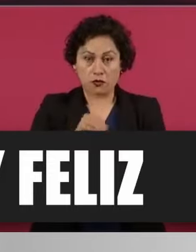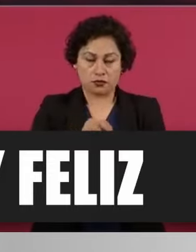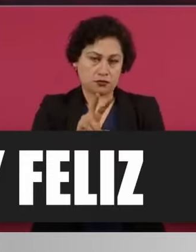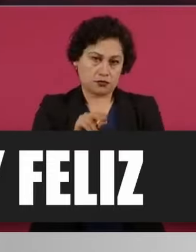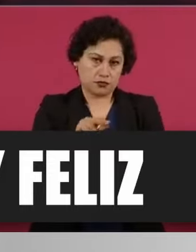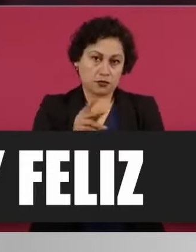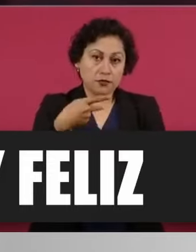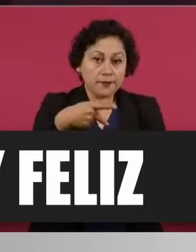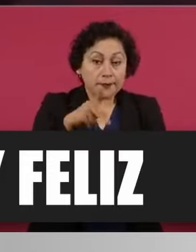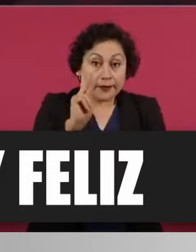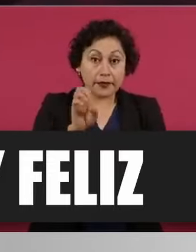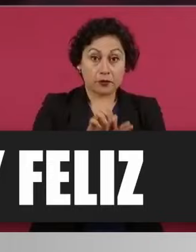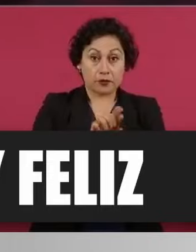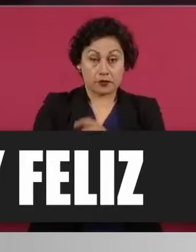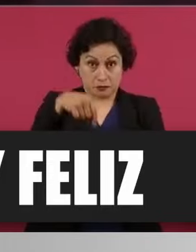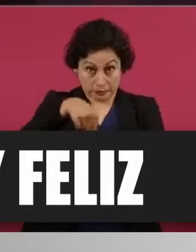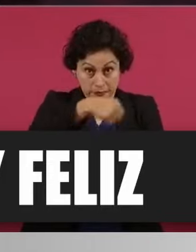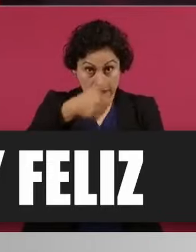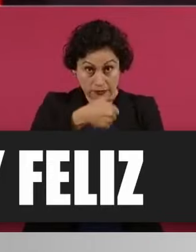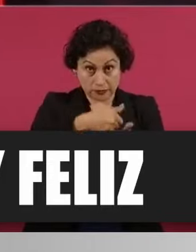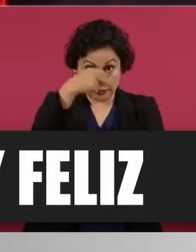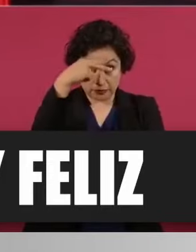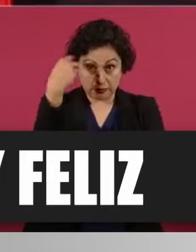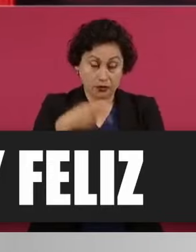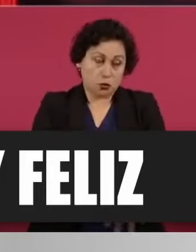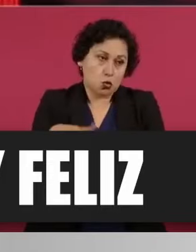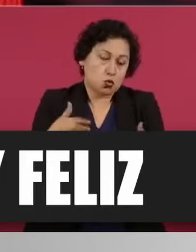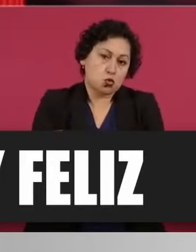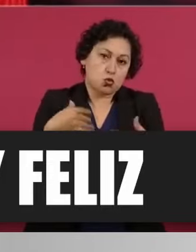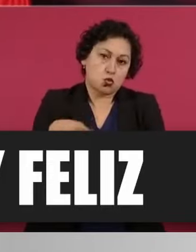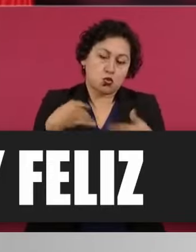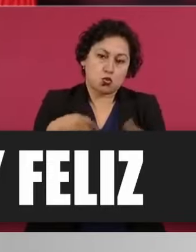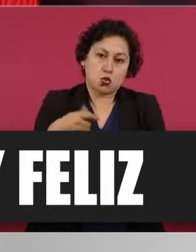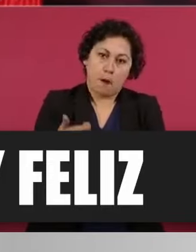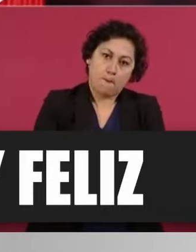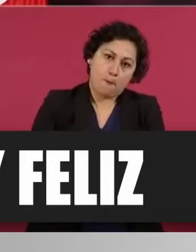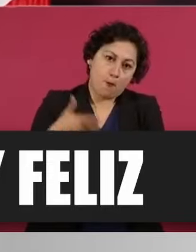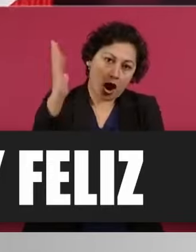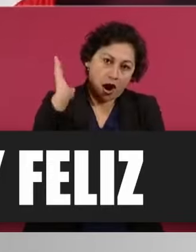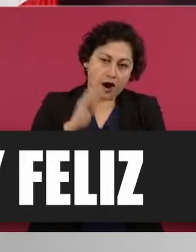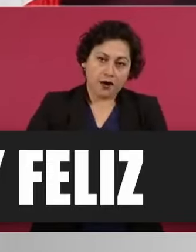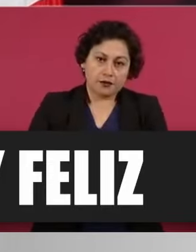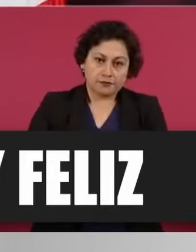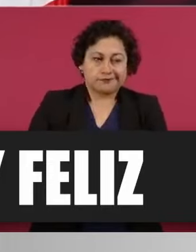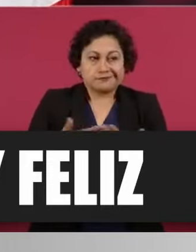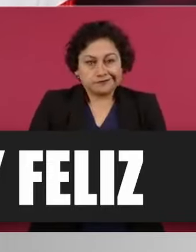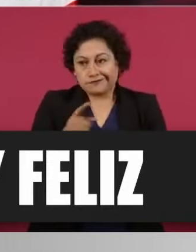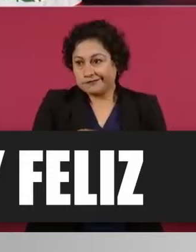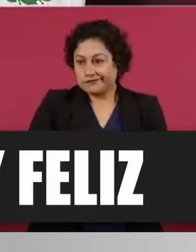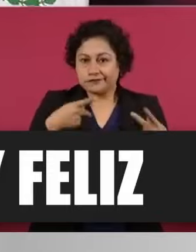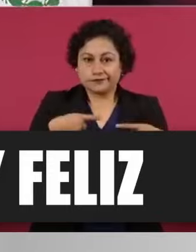la Ciudad de México. Entonces, no es fácil, ¿no?, tener su departamento, su